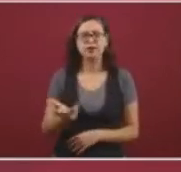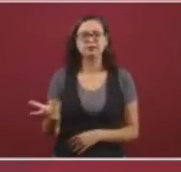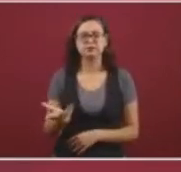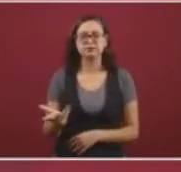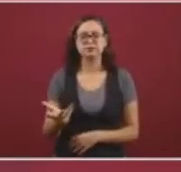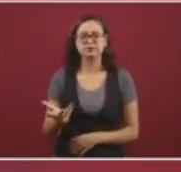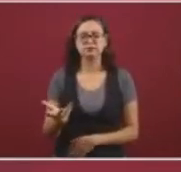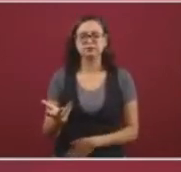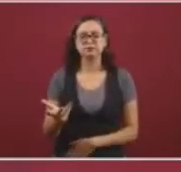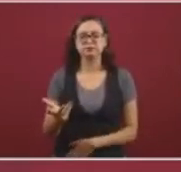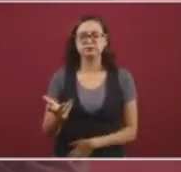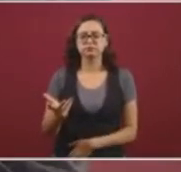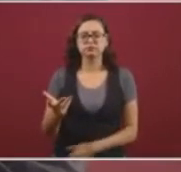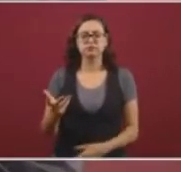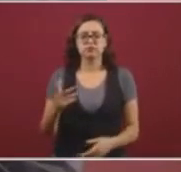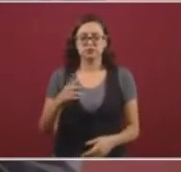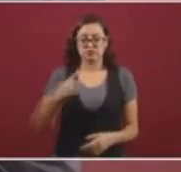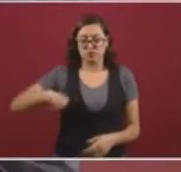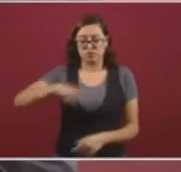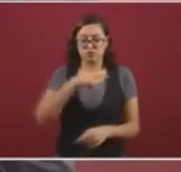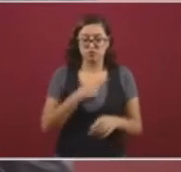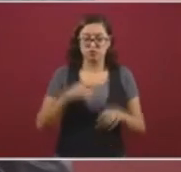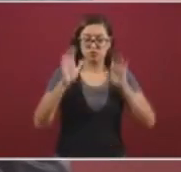tenernos a todos los servidores públicos,